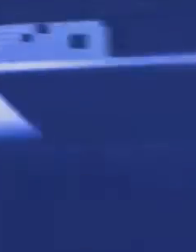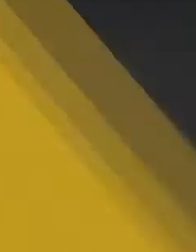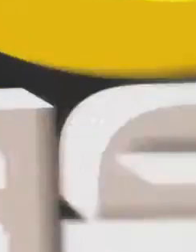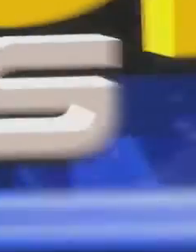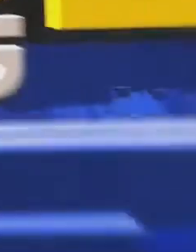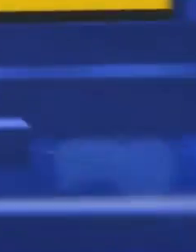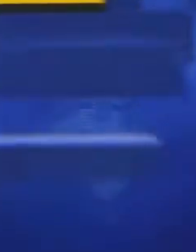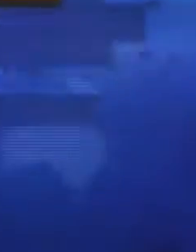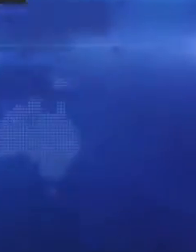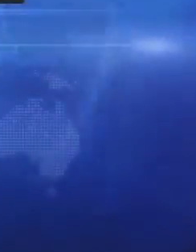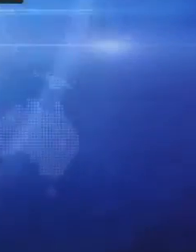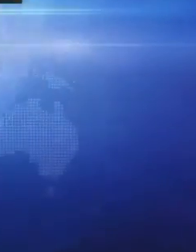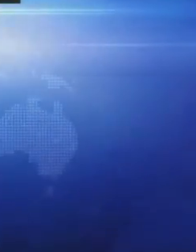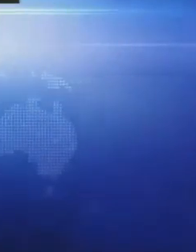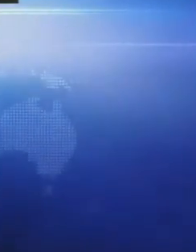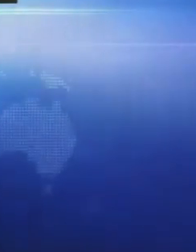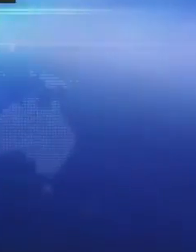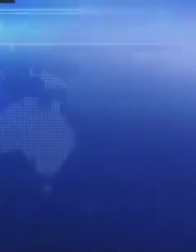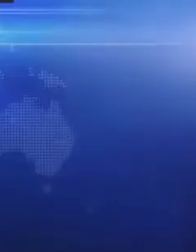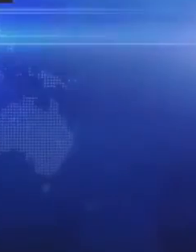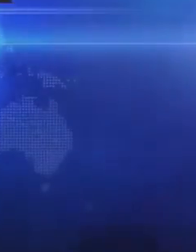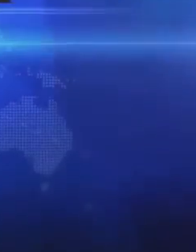que usted quiere ver.